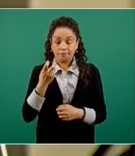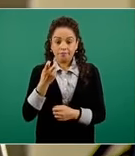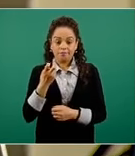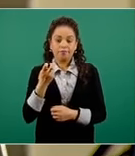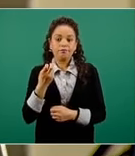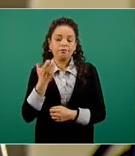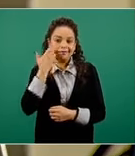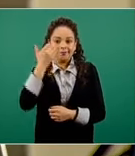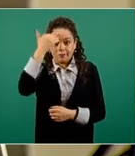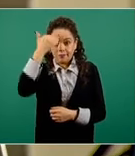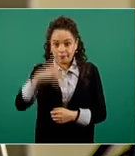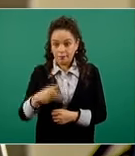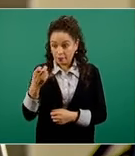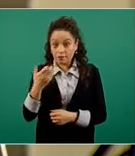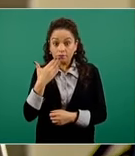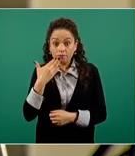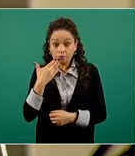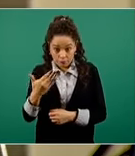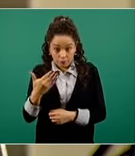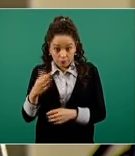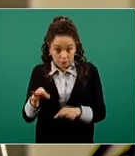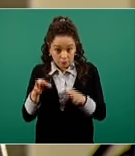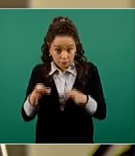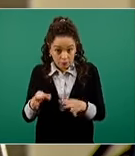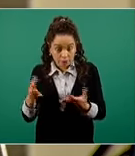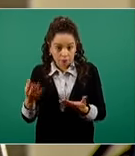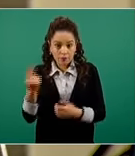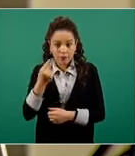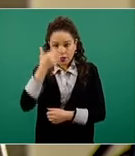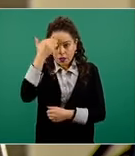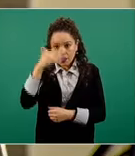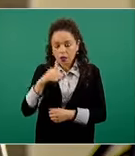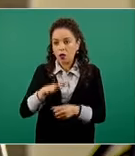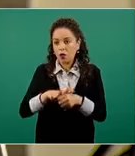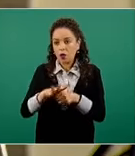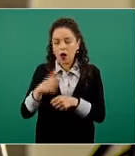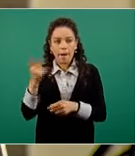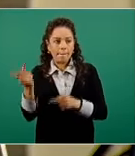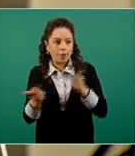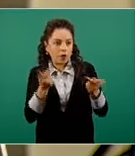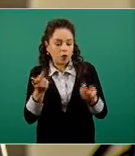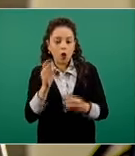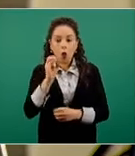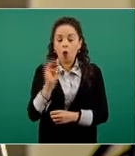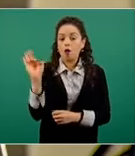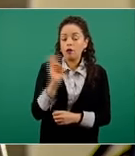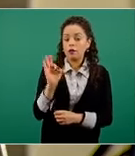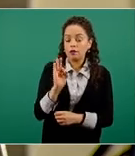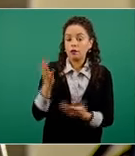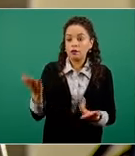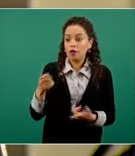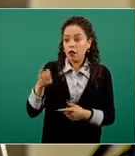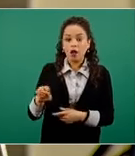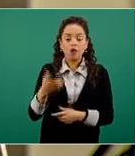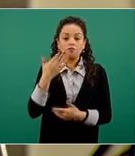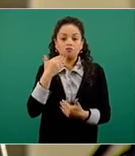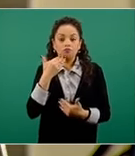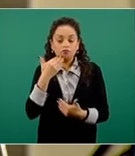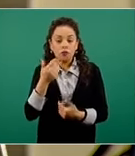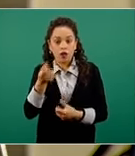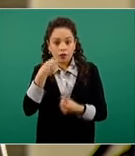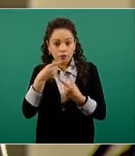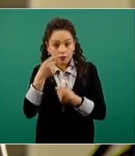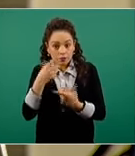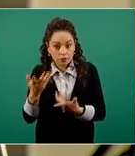¿no?, si esto es como lo más adecuado, saber qué hacer, saber qué preguntar, ¿no?, si esto también contribuye, por ejemplo, a la escasez de medicamentos, ¿no?, o